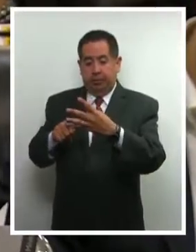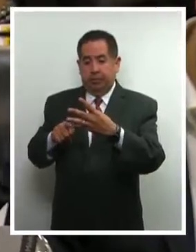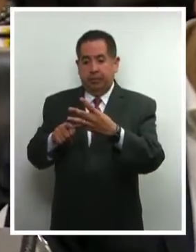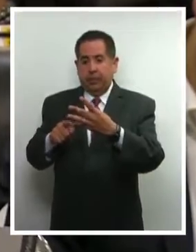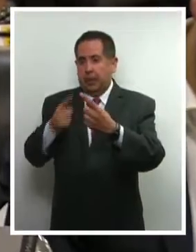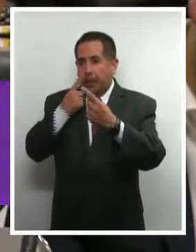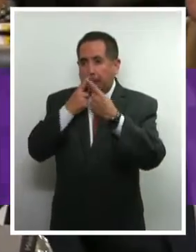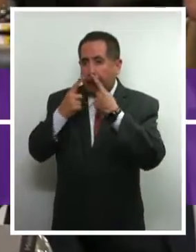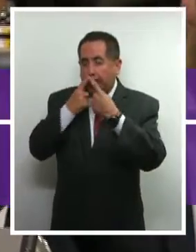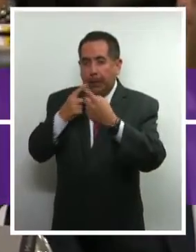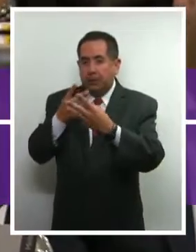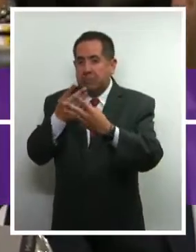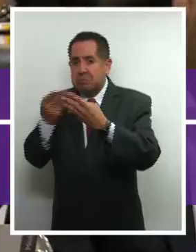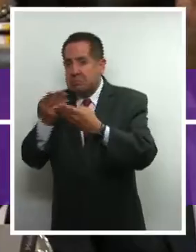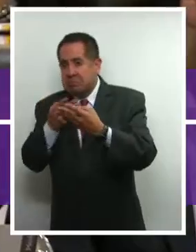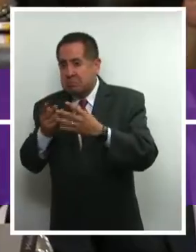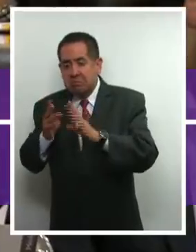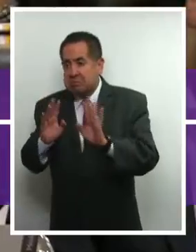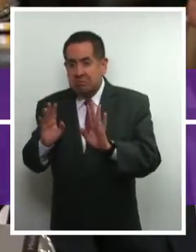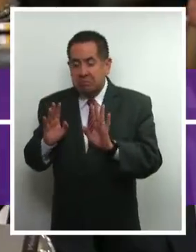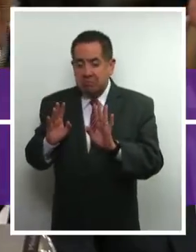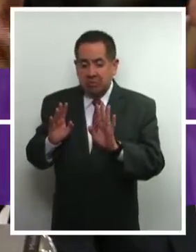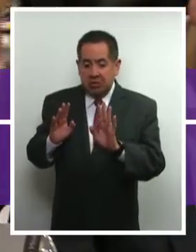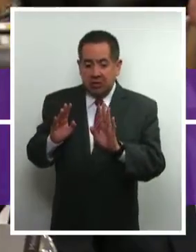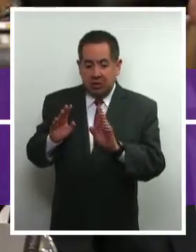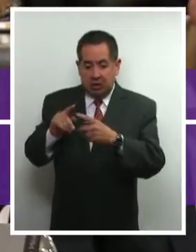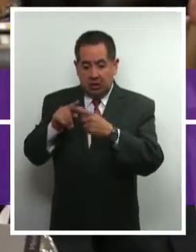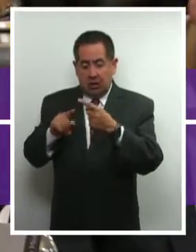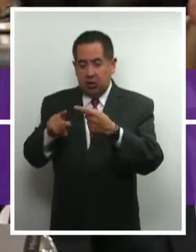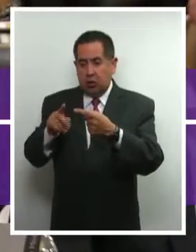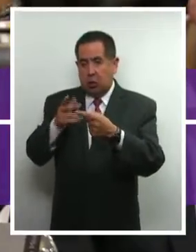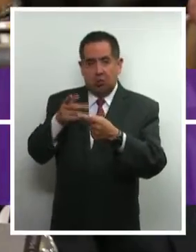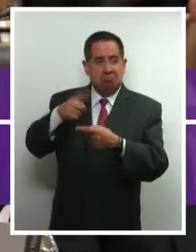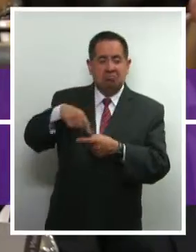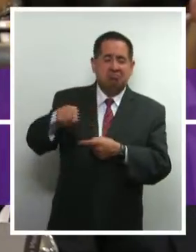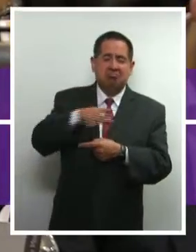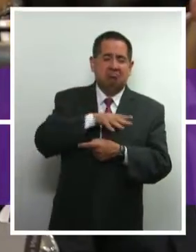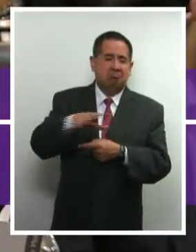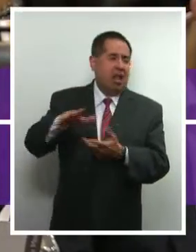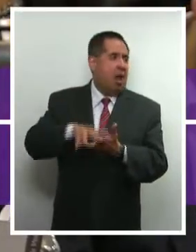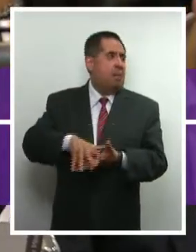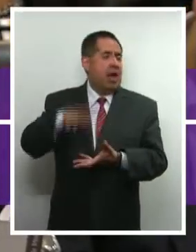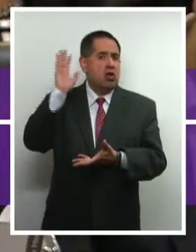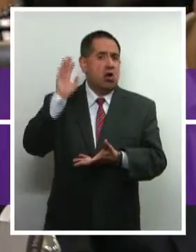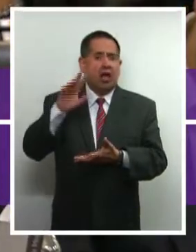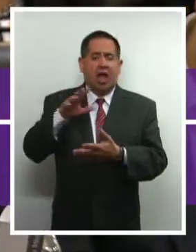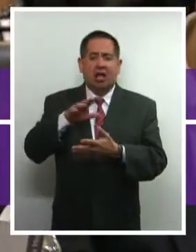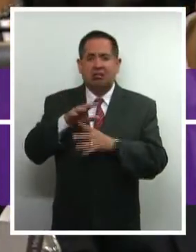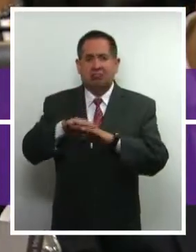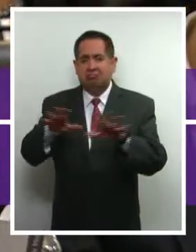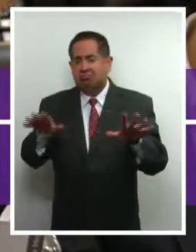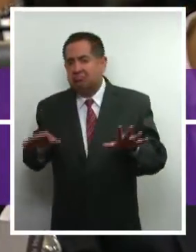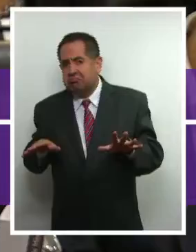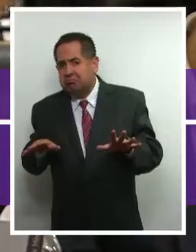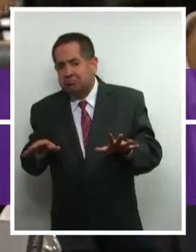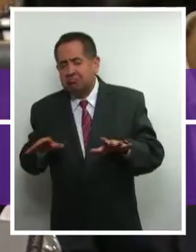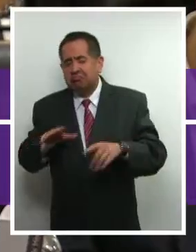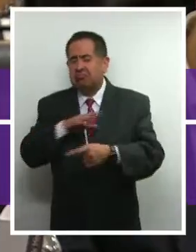la discusión de cada uno de los puntos, cuando es rechazado por esta Asamblea por la mayoría simple de los